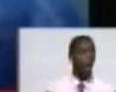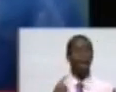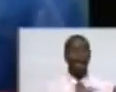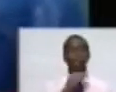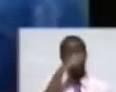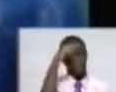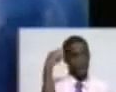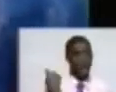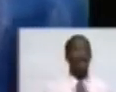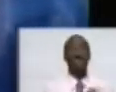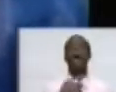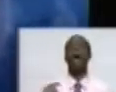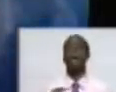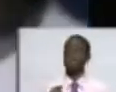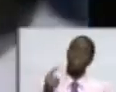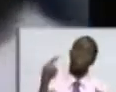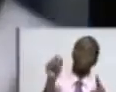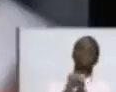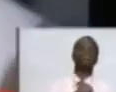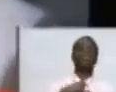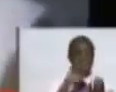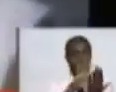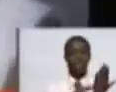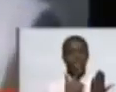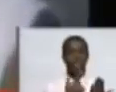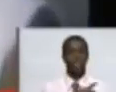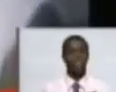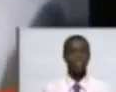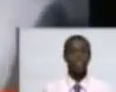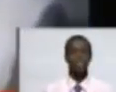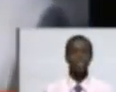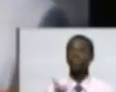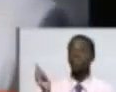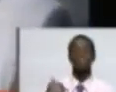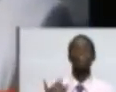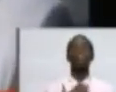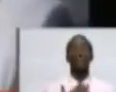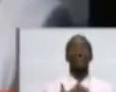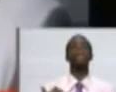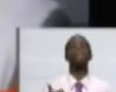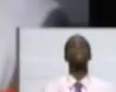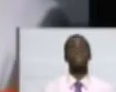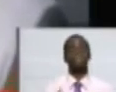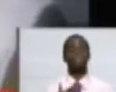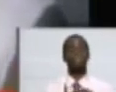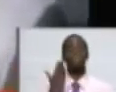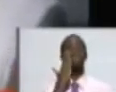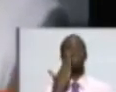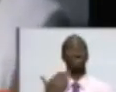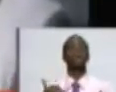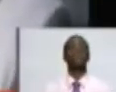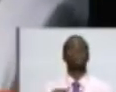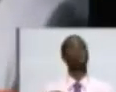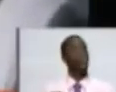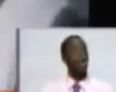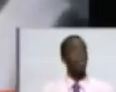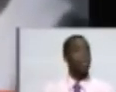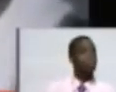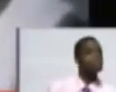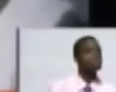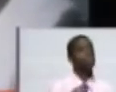papá también, que no tan solo como ella lo dijo ahí. Él sí tiene su mamá. Yo soy la mamá de él. Y yo todos los días lo llevo a ellos